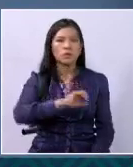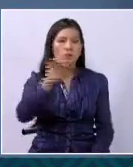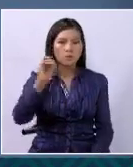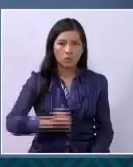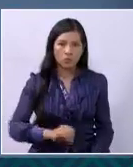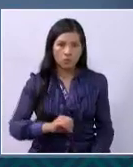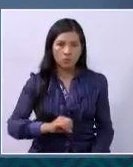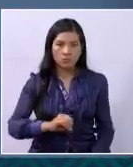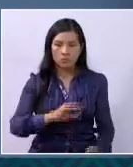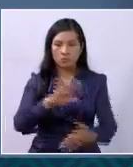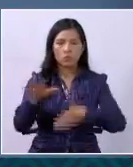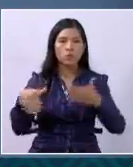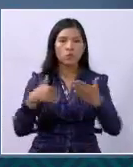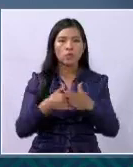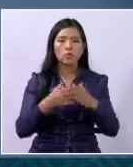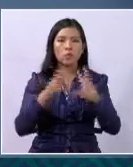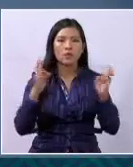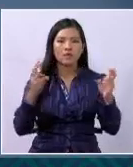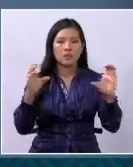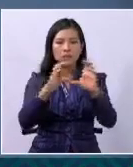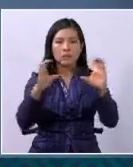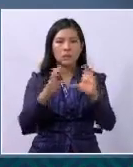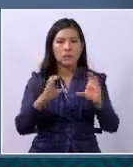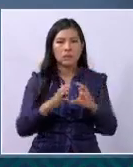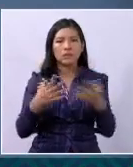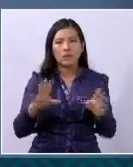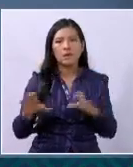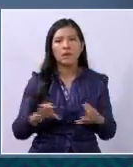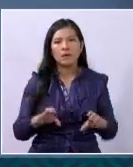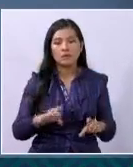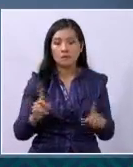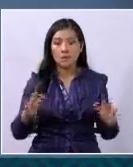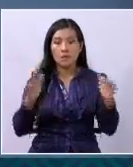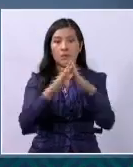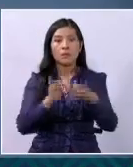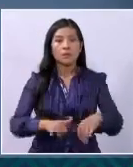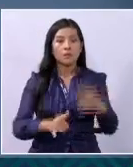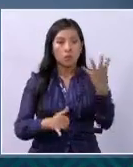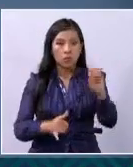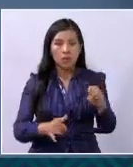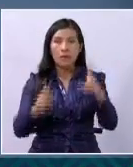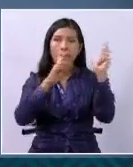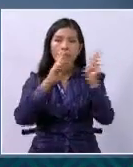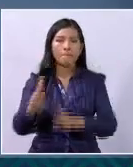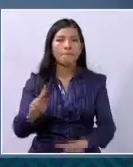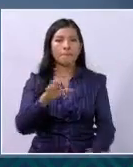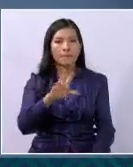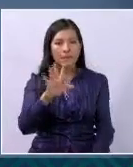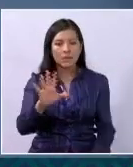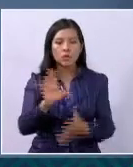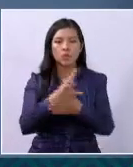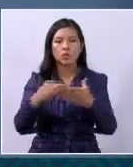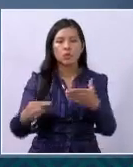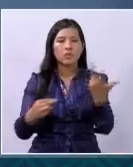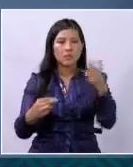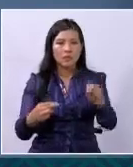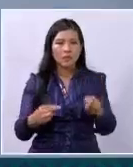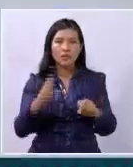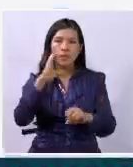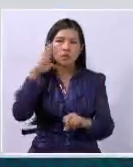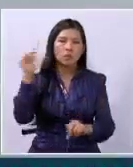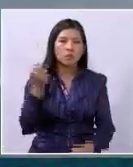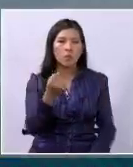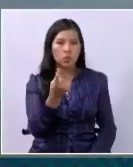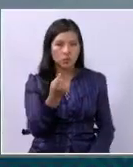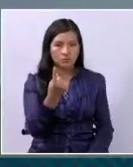50% de las citaciones que se han realizado. En La Paz 40, Pando 35, Chuquisaca 30, Cochabamba